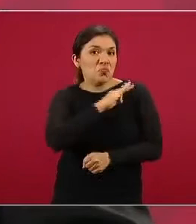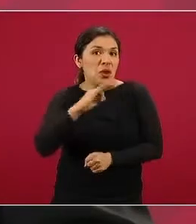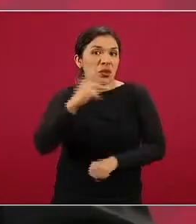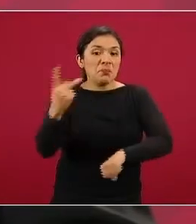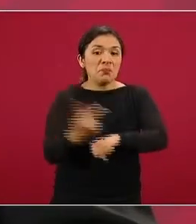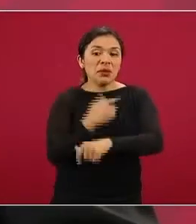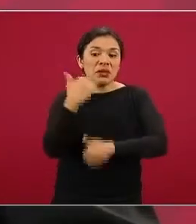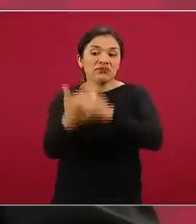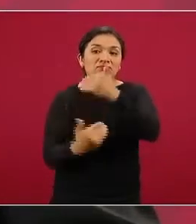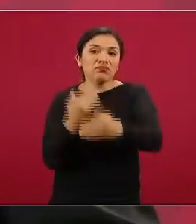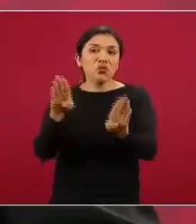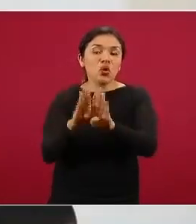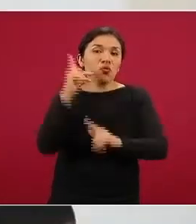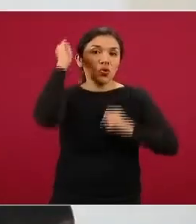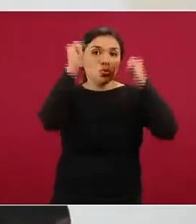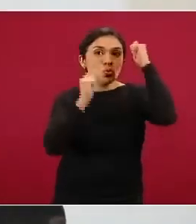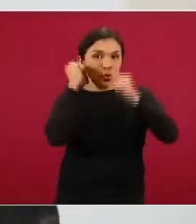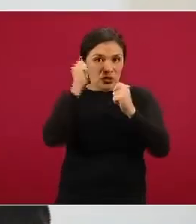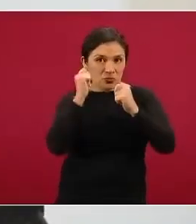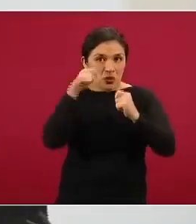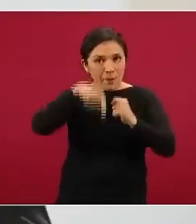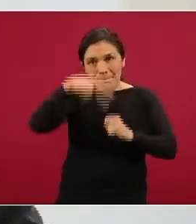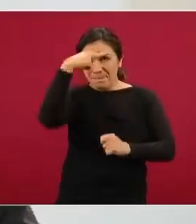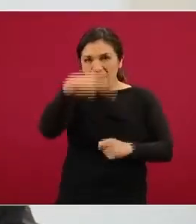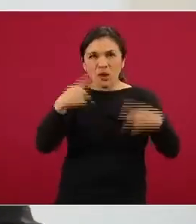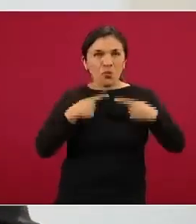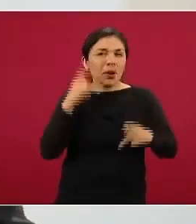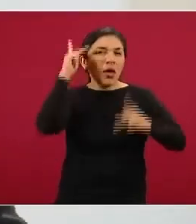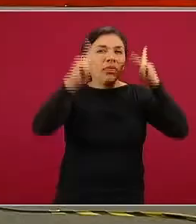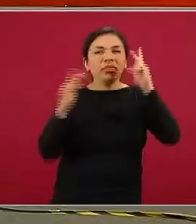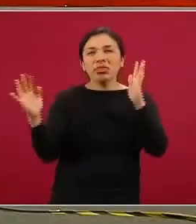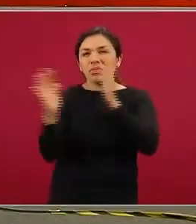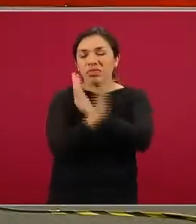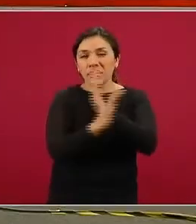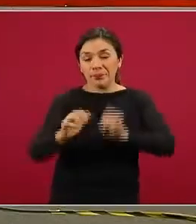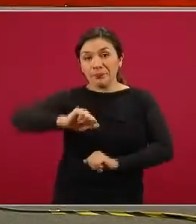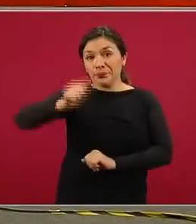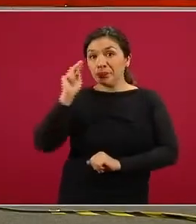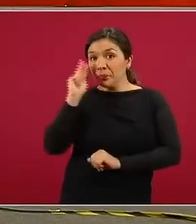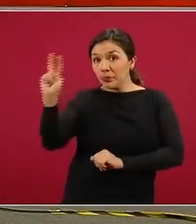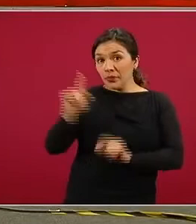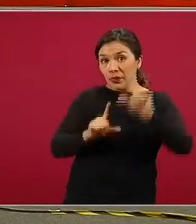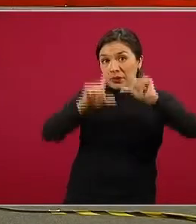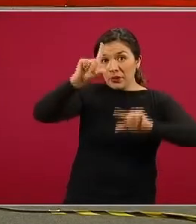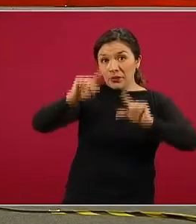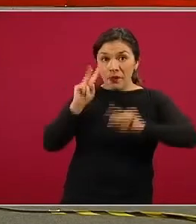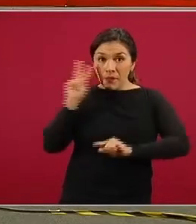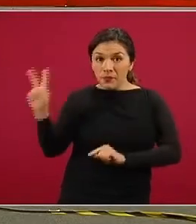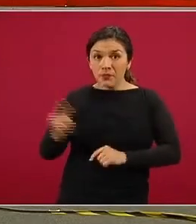en materia de turismo doméstico. En la siguiente gráfica